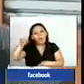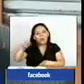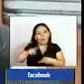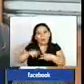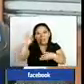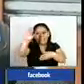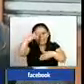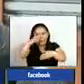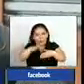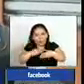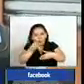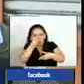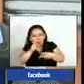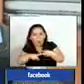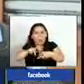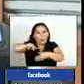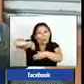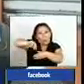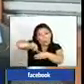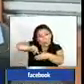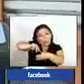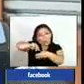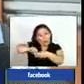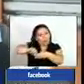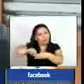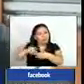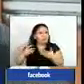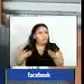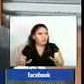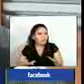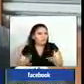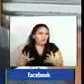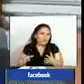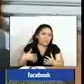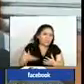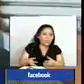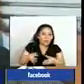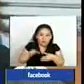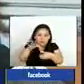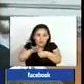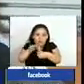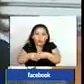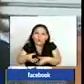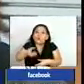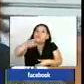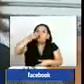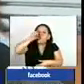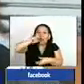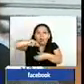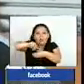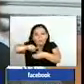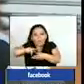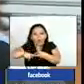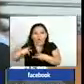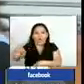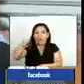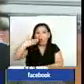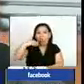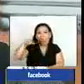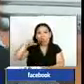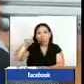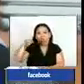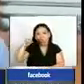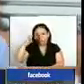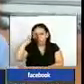manzanilla, limón, y así de volado un té de jengibre, limón, ajo y una cebolla